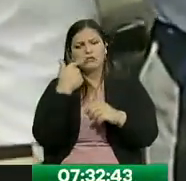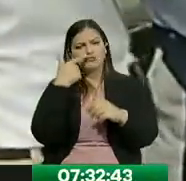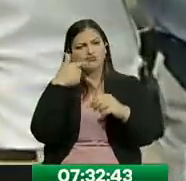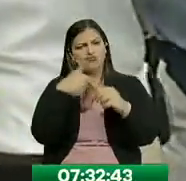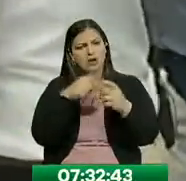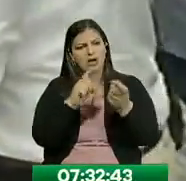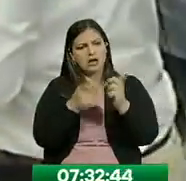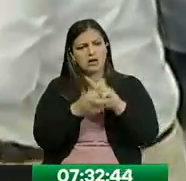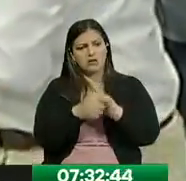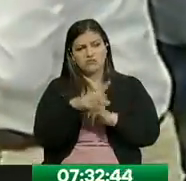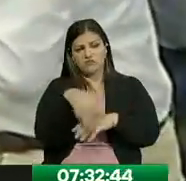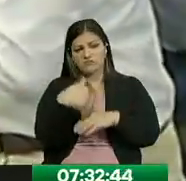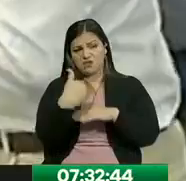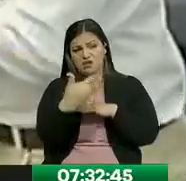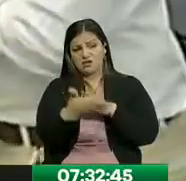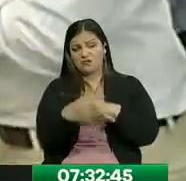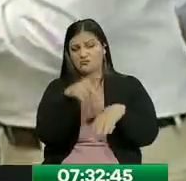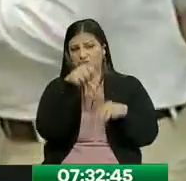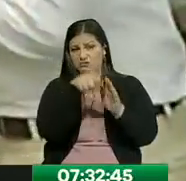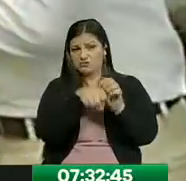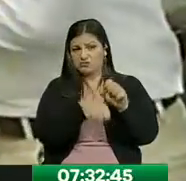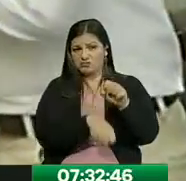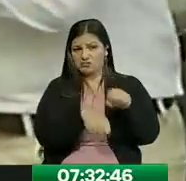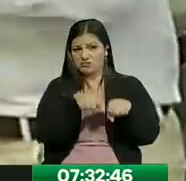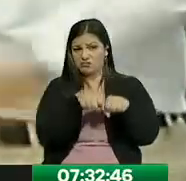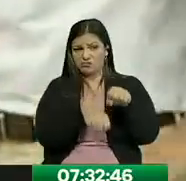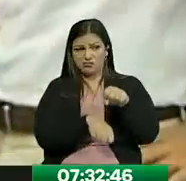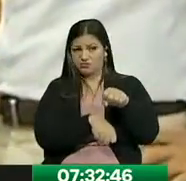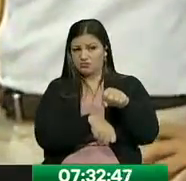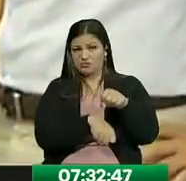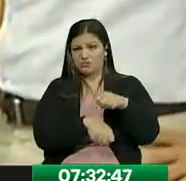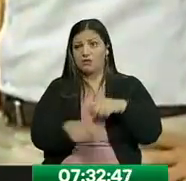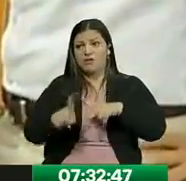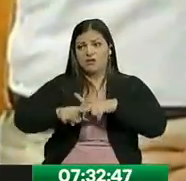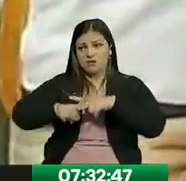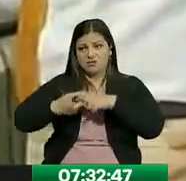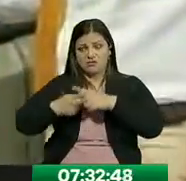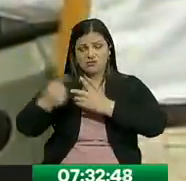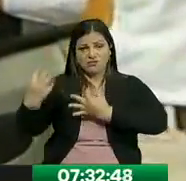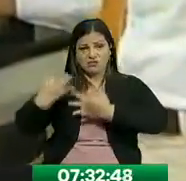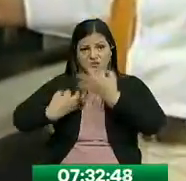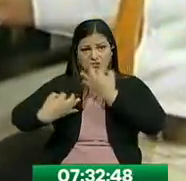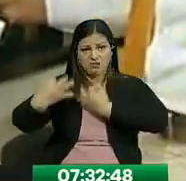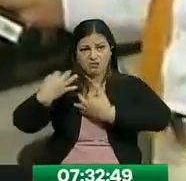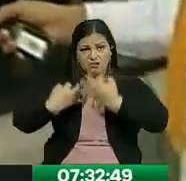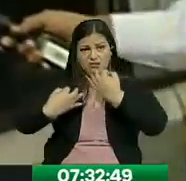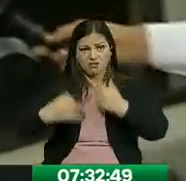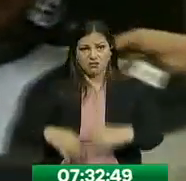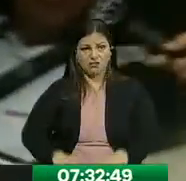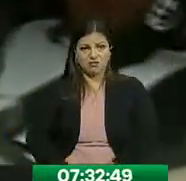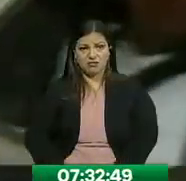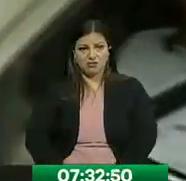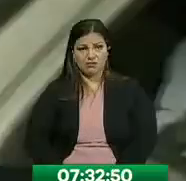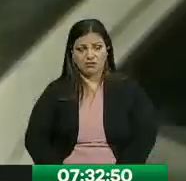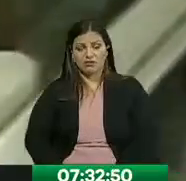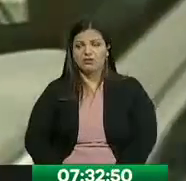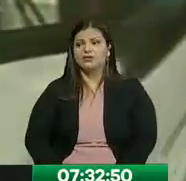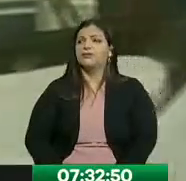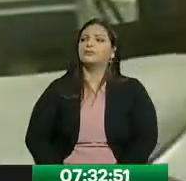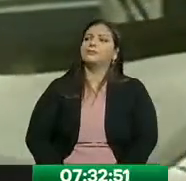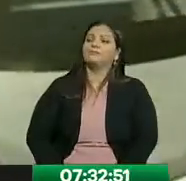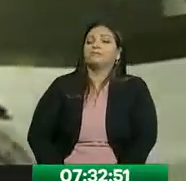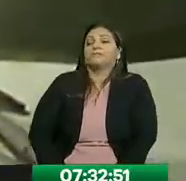da un buen uso a la máquina y a las bujías. ¿Qué va a pasar con esto? Ya corre por uno. Ya, si antes uno le